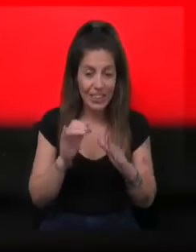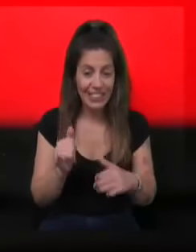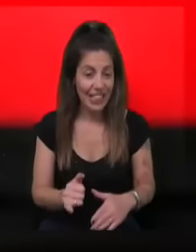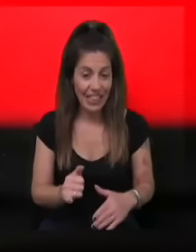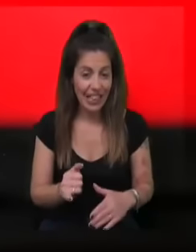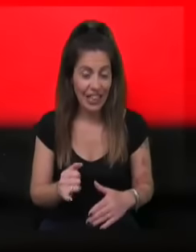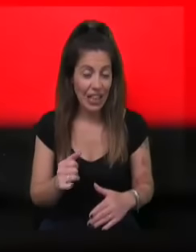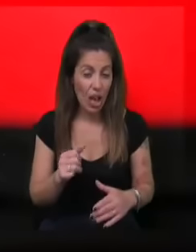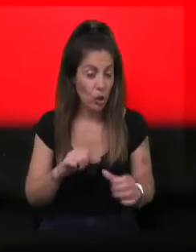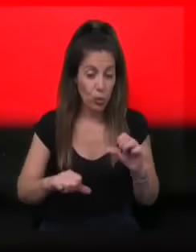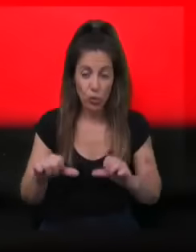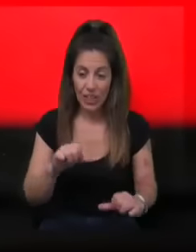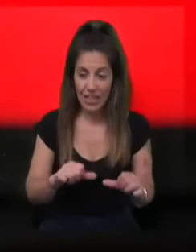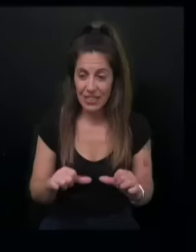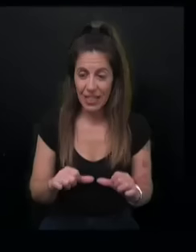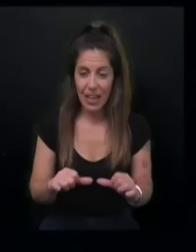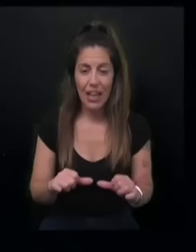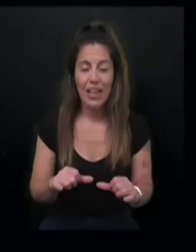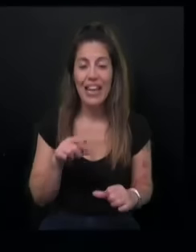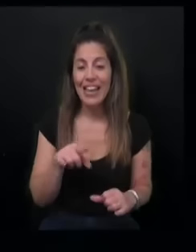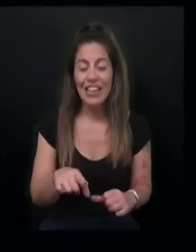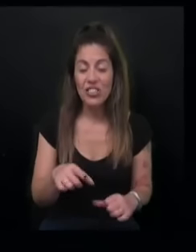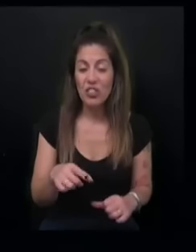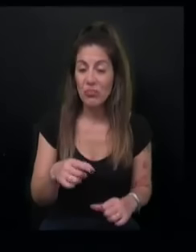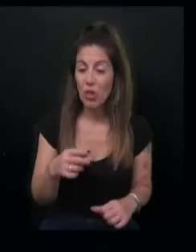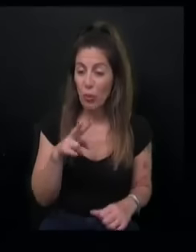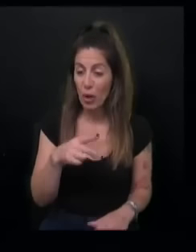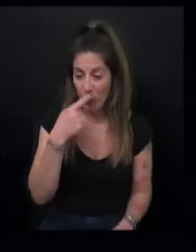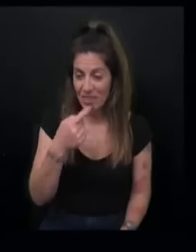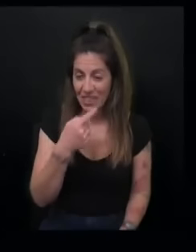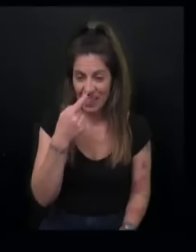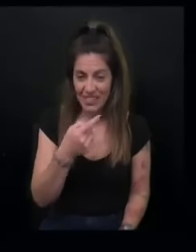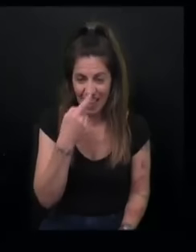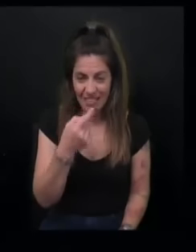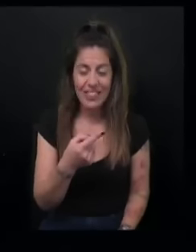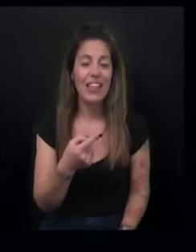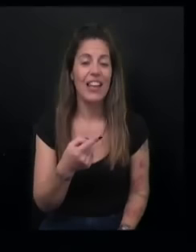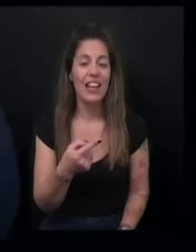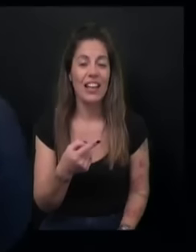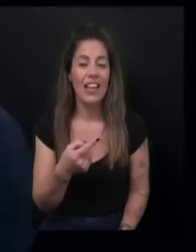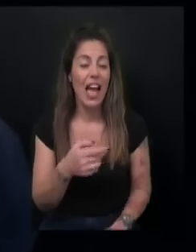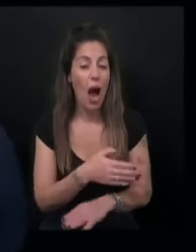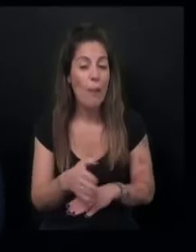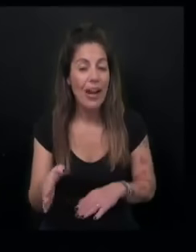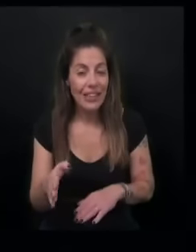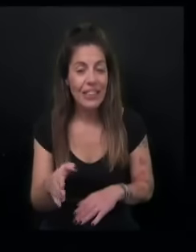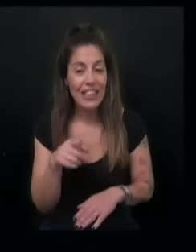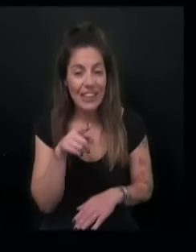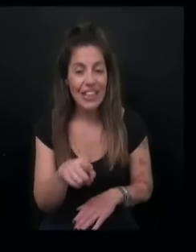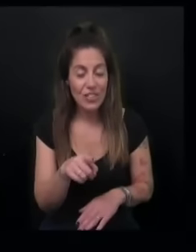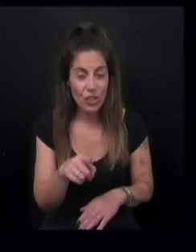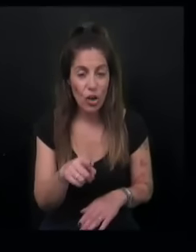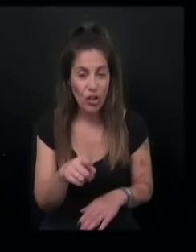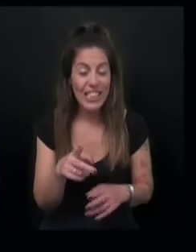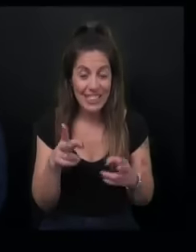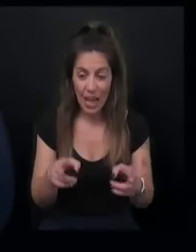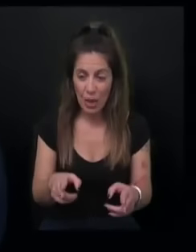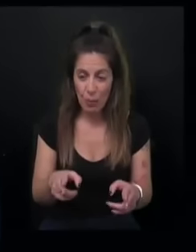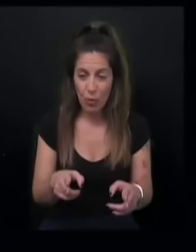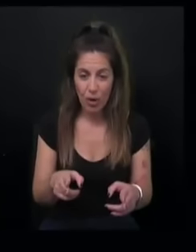también ya este no porque eso me pareció muy interesante porque este a partir de de de eso que esa esa época